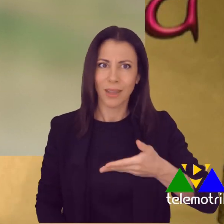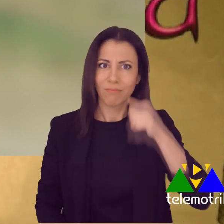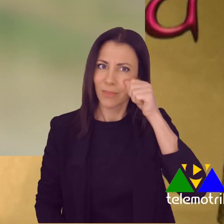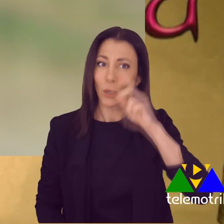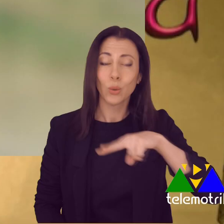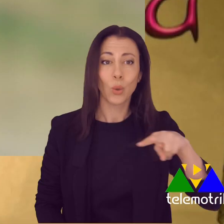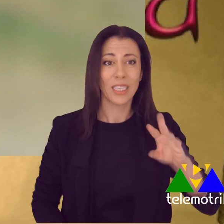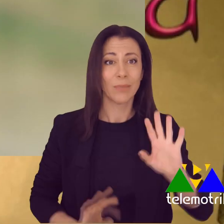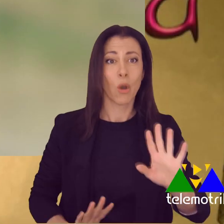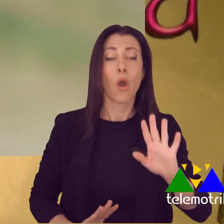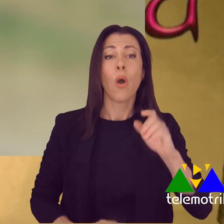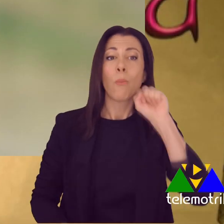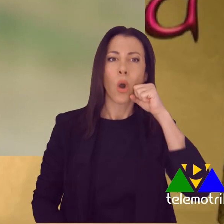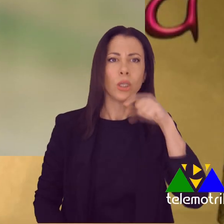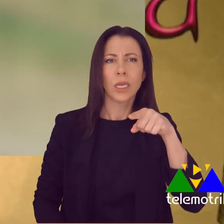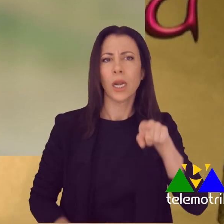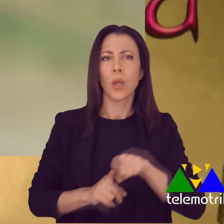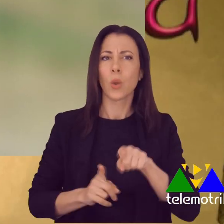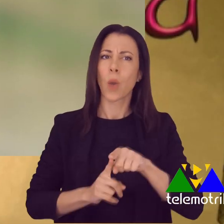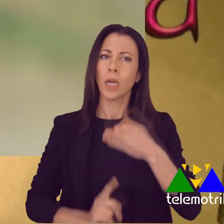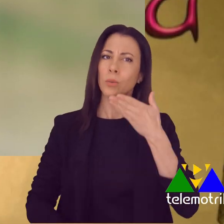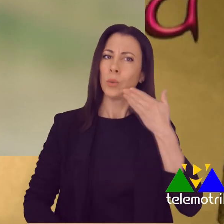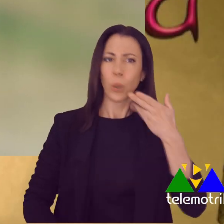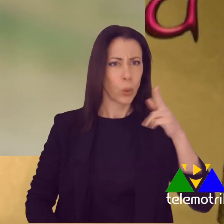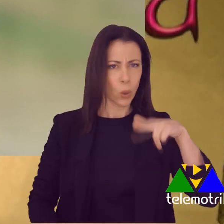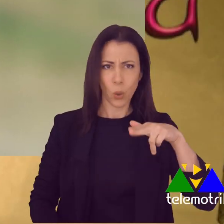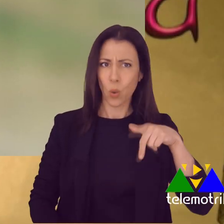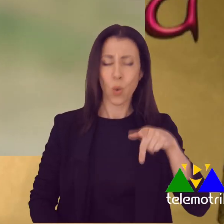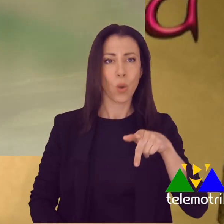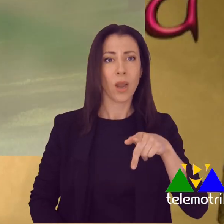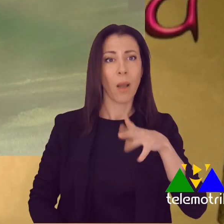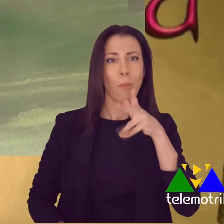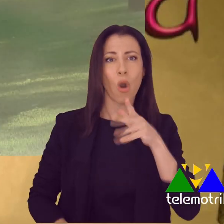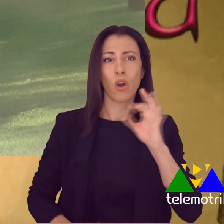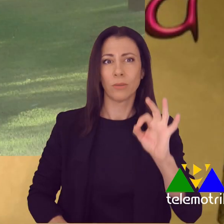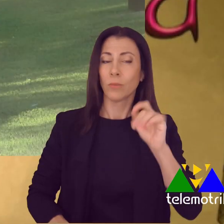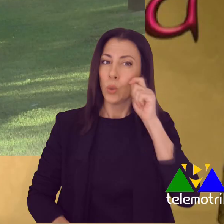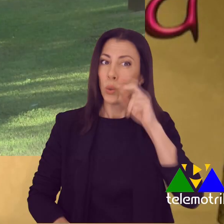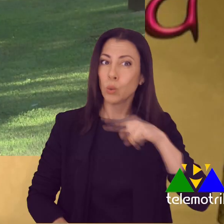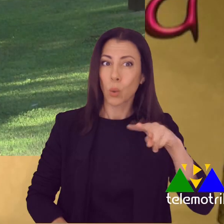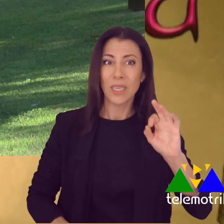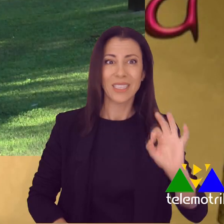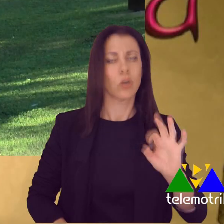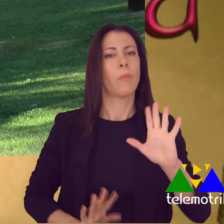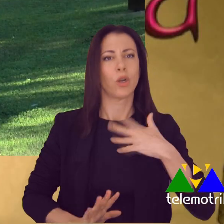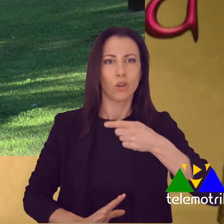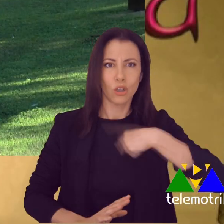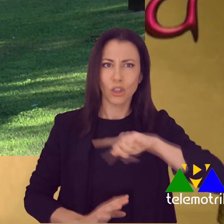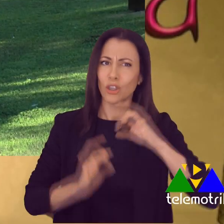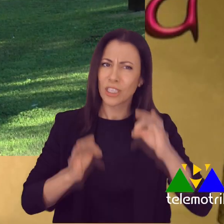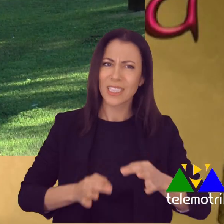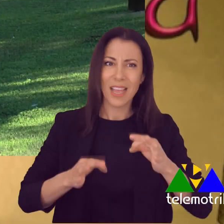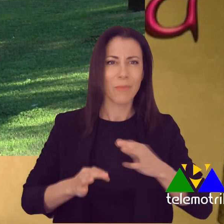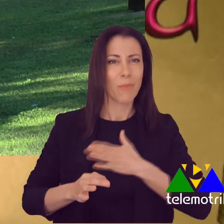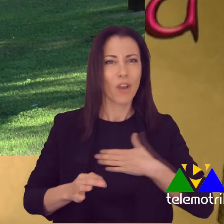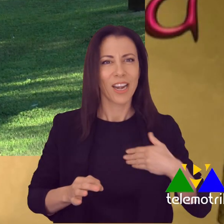aunque Motril no ha presumido nunca de ser un gran destino turístico, lo hemos pretendido siempre, hemos querido serlo, pero es